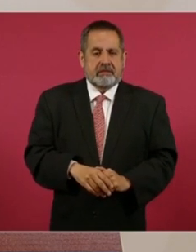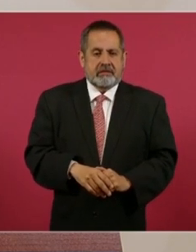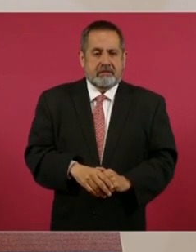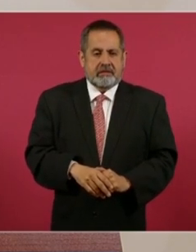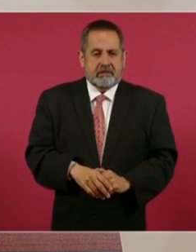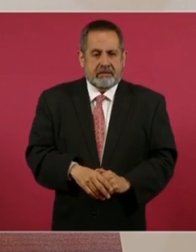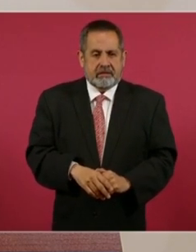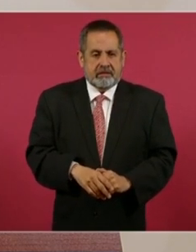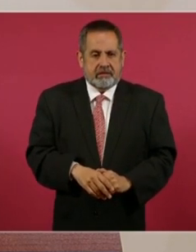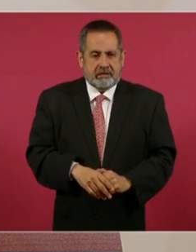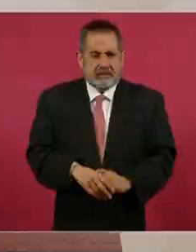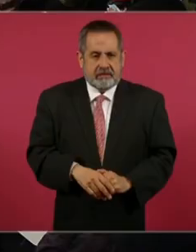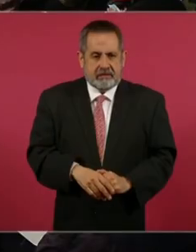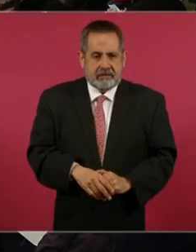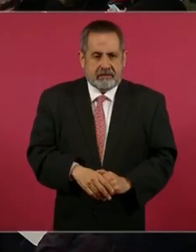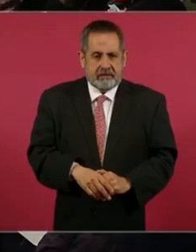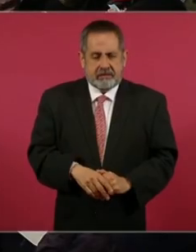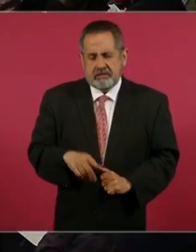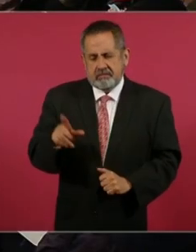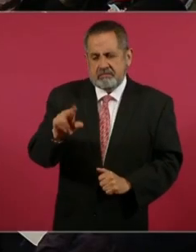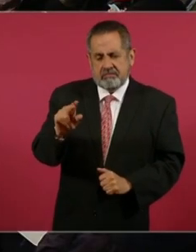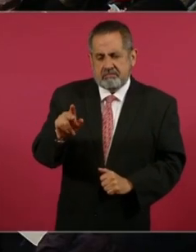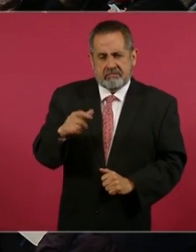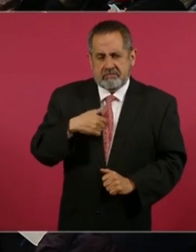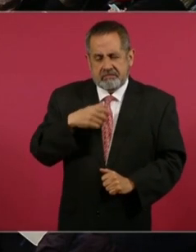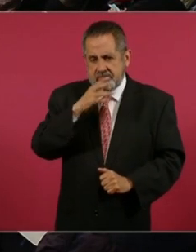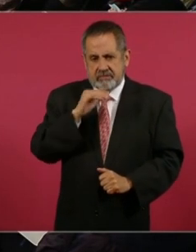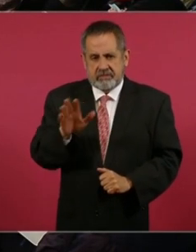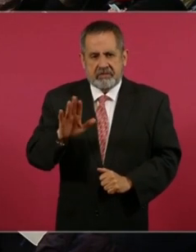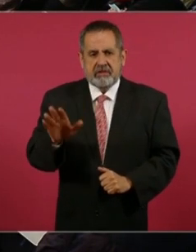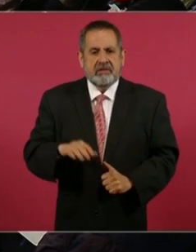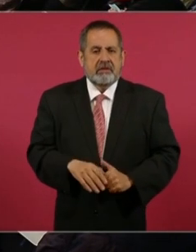¿Usted también se incluye en esta comisión? No, yo no puedo.